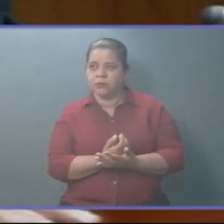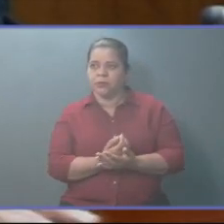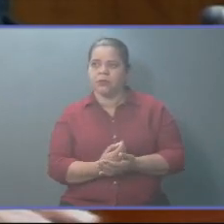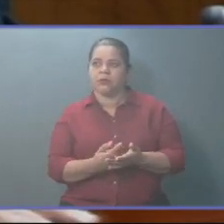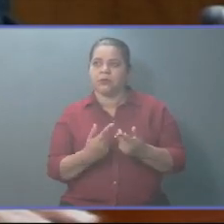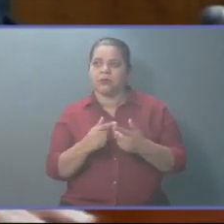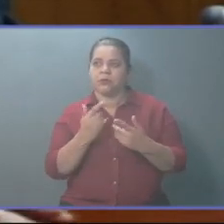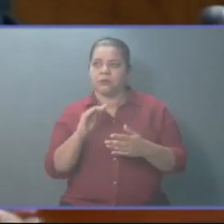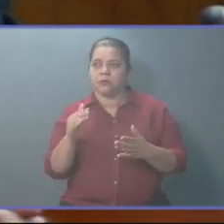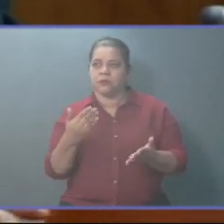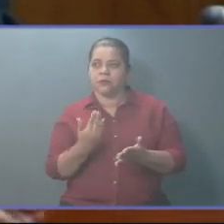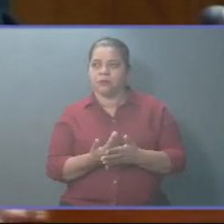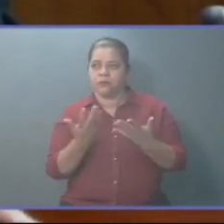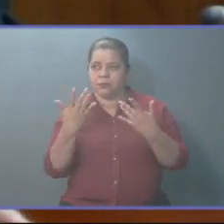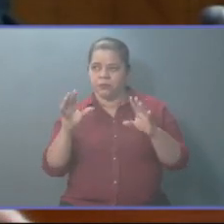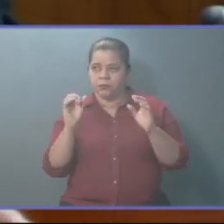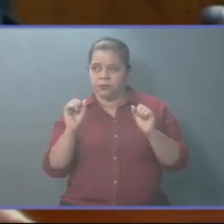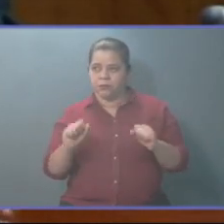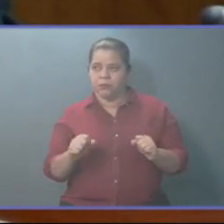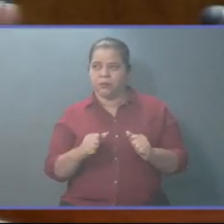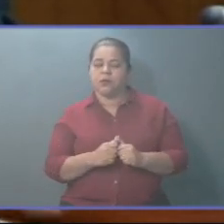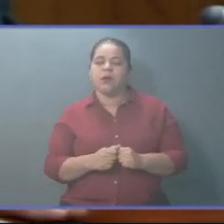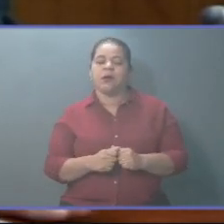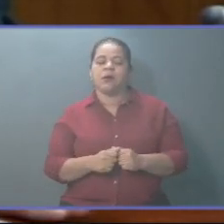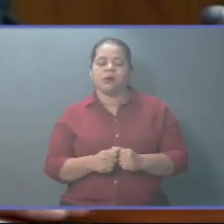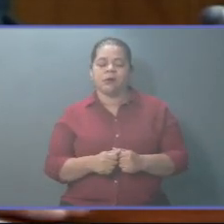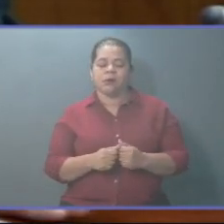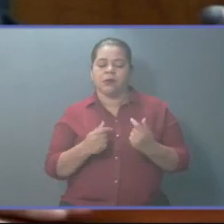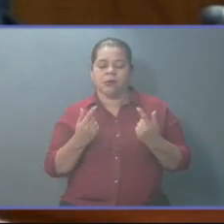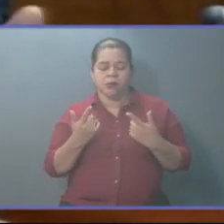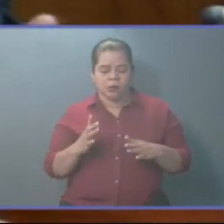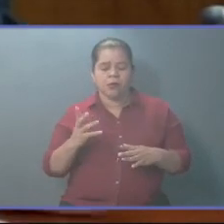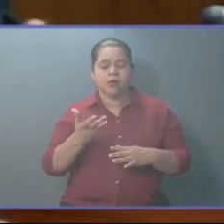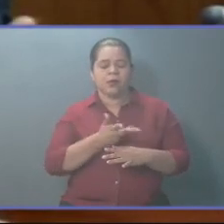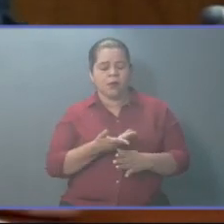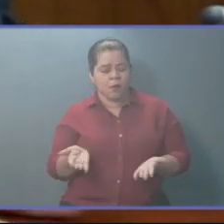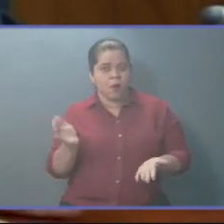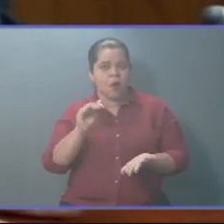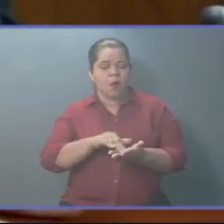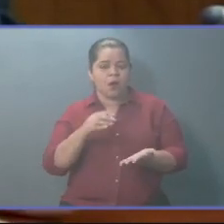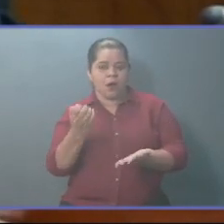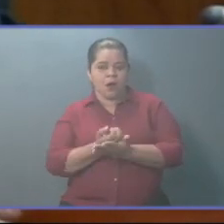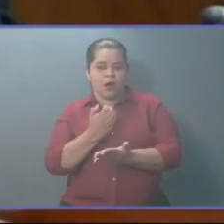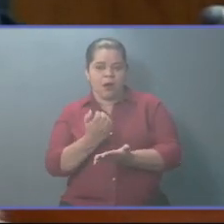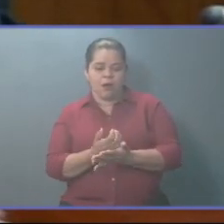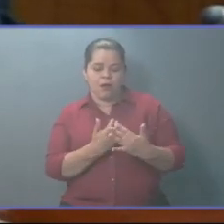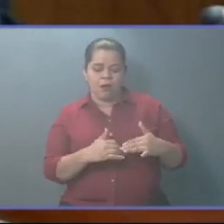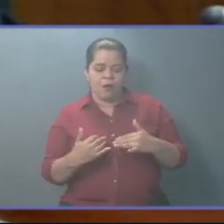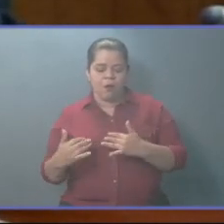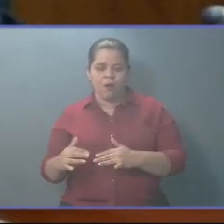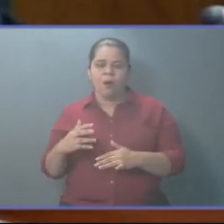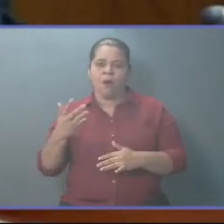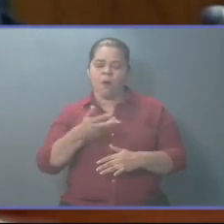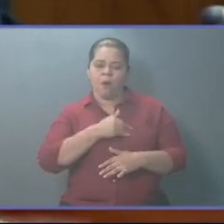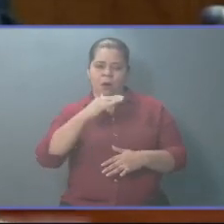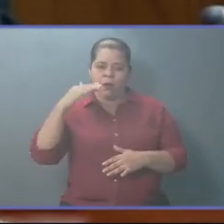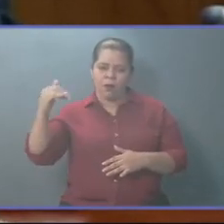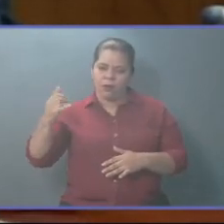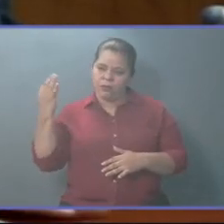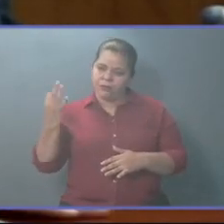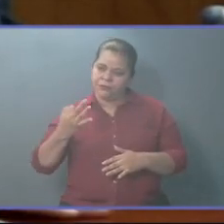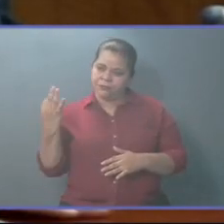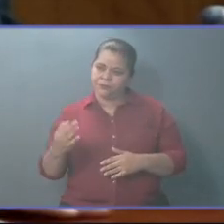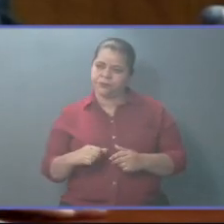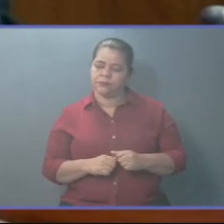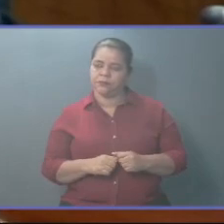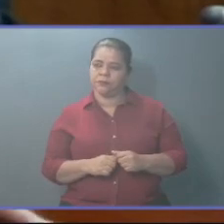económica, que puedan también generar la reactivación económica que este país va a requerir y que está requiriendo desde ya.